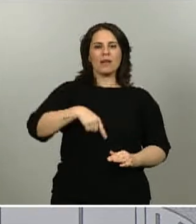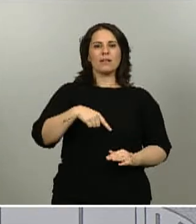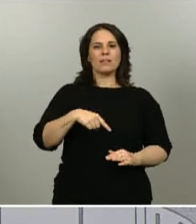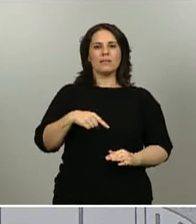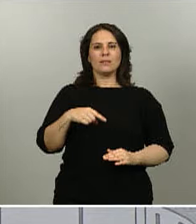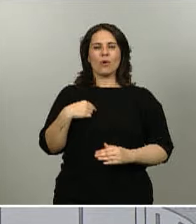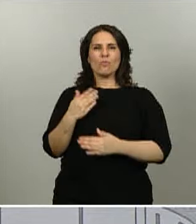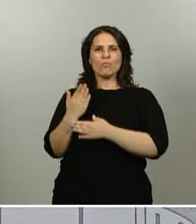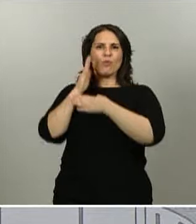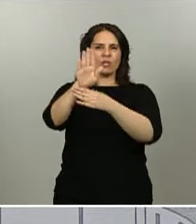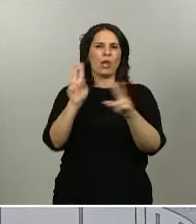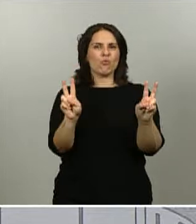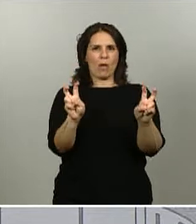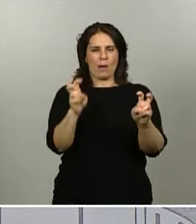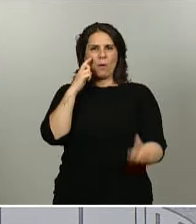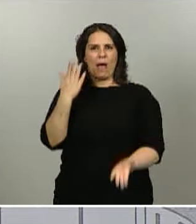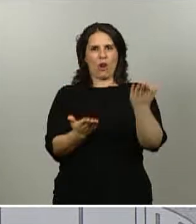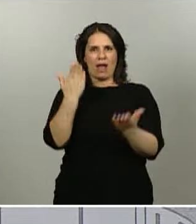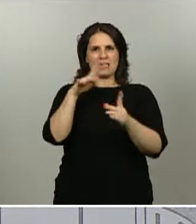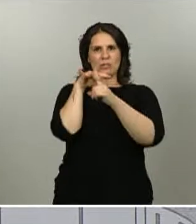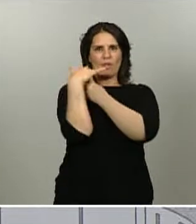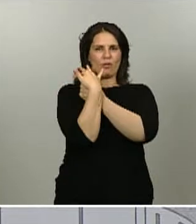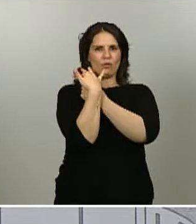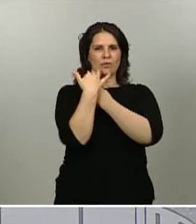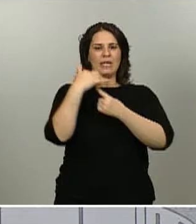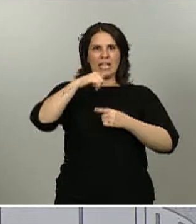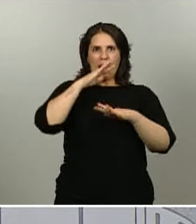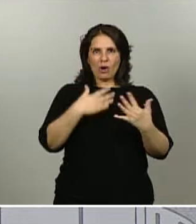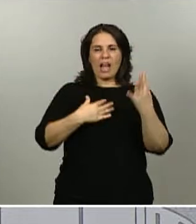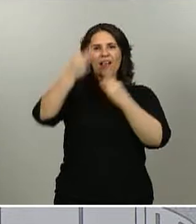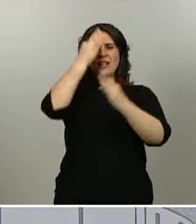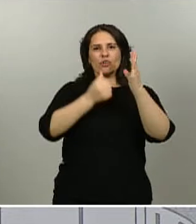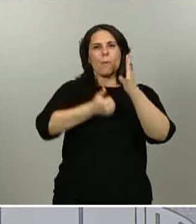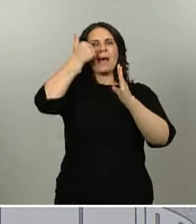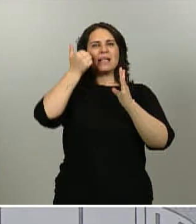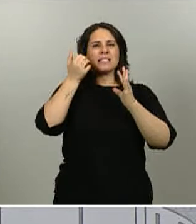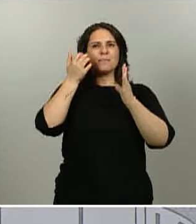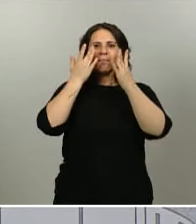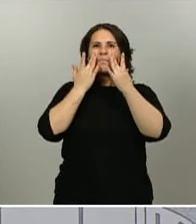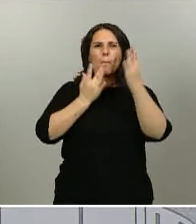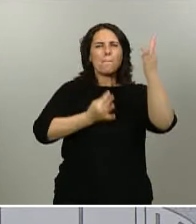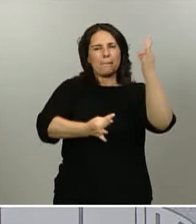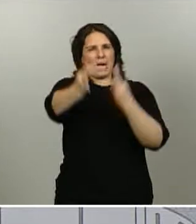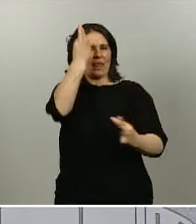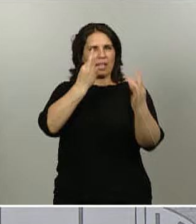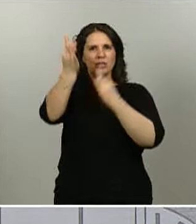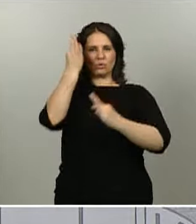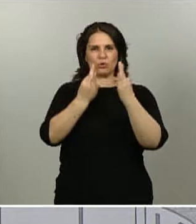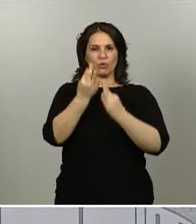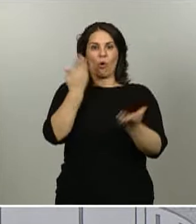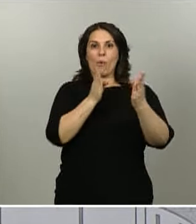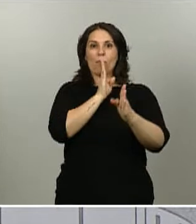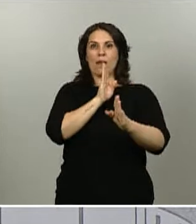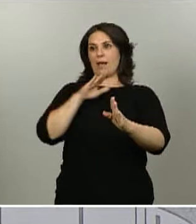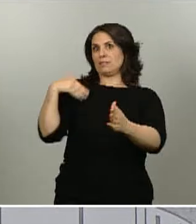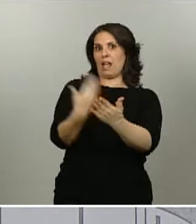situación utilizando datos más precisos, o nosotros consideramos que más precisos comparados con los que estábamos dando hasta la fecha.